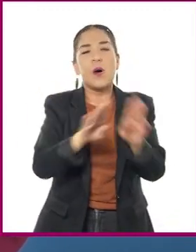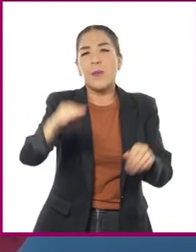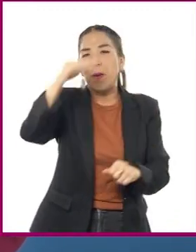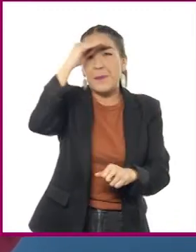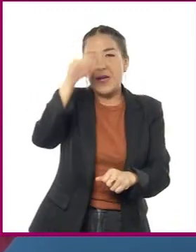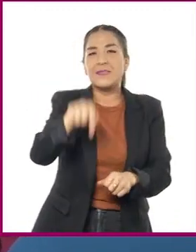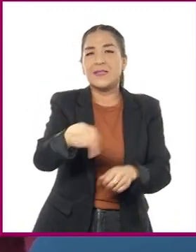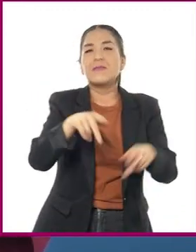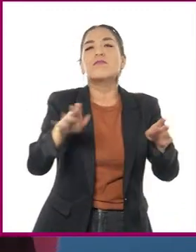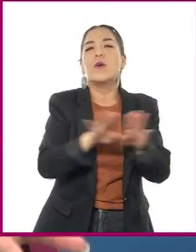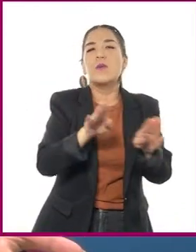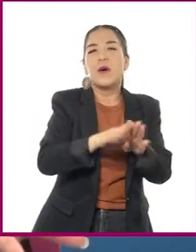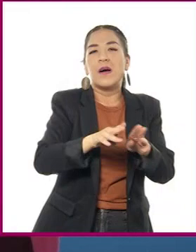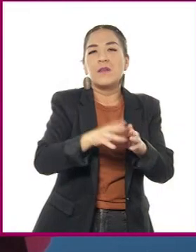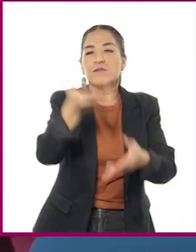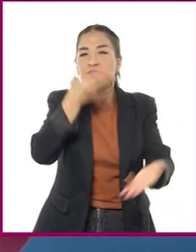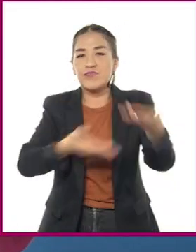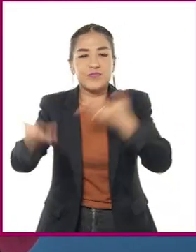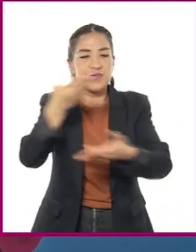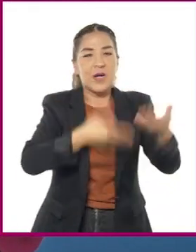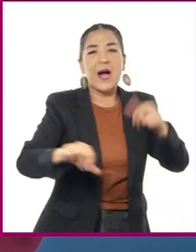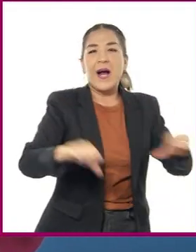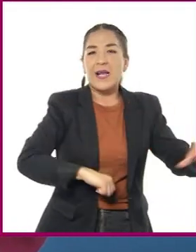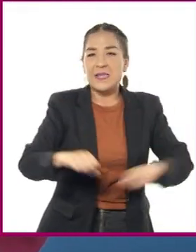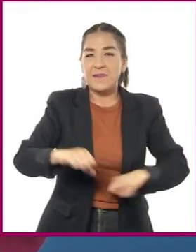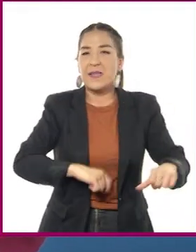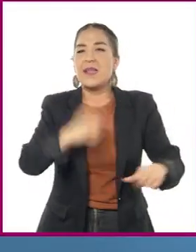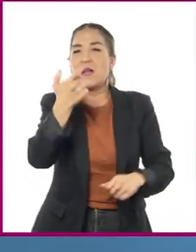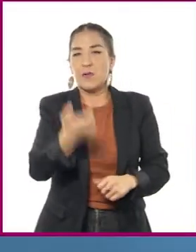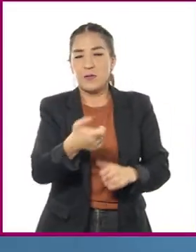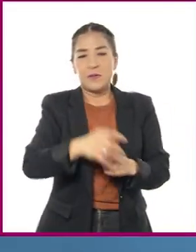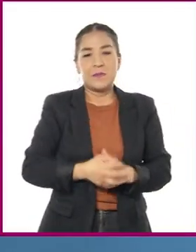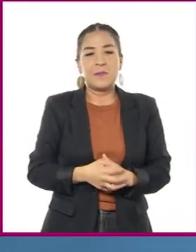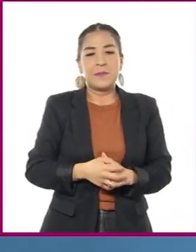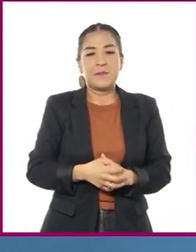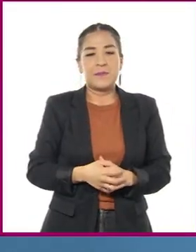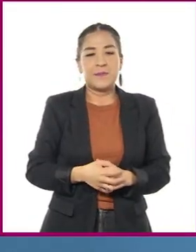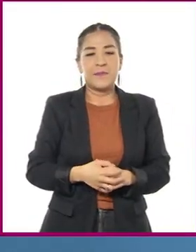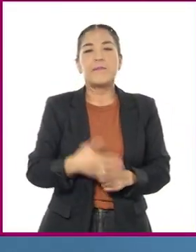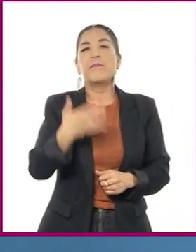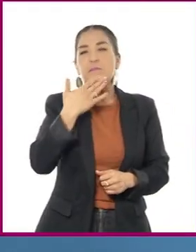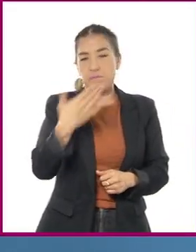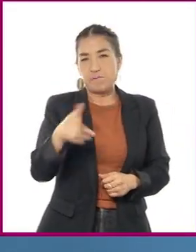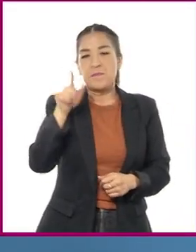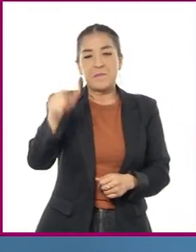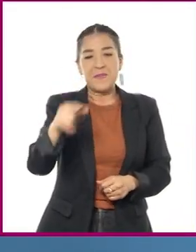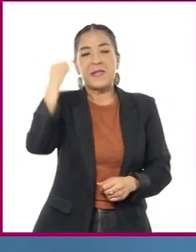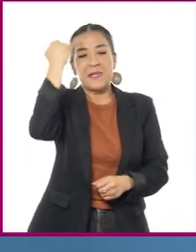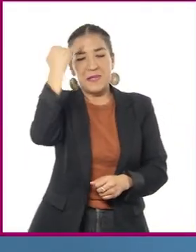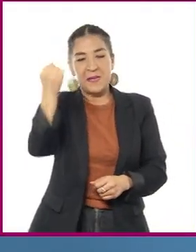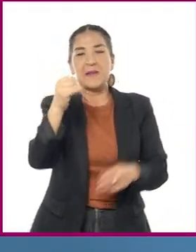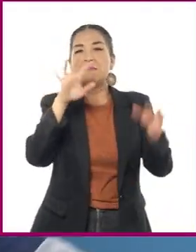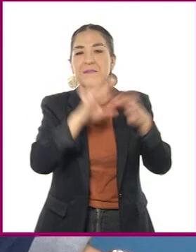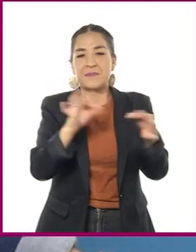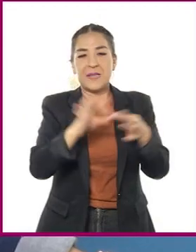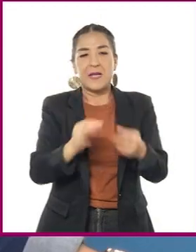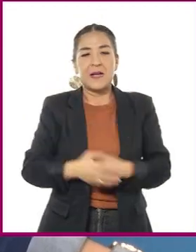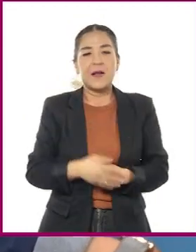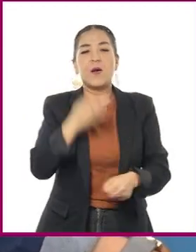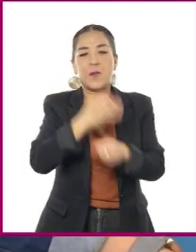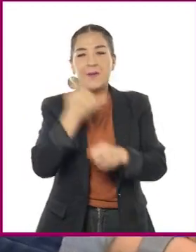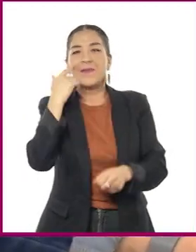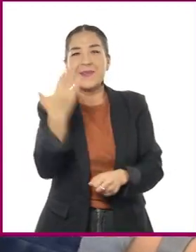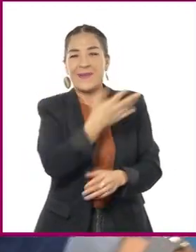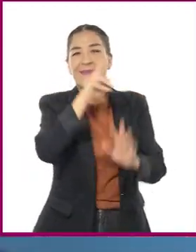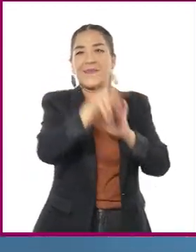están distribuidas las actividades económicas? Me parece una magnífica idea, maestra. Adelante